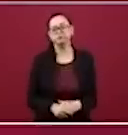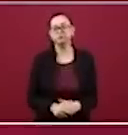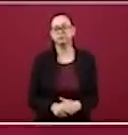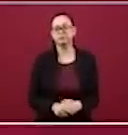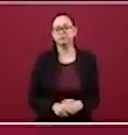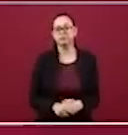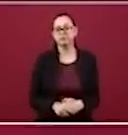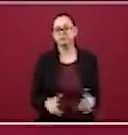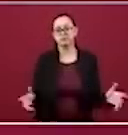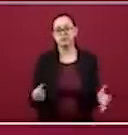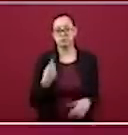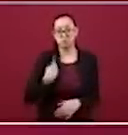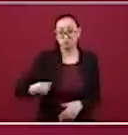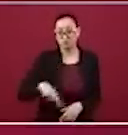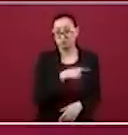Pero nosotros no podemos